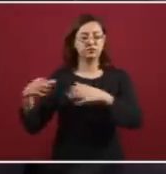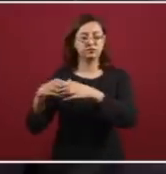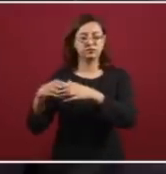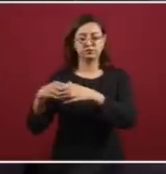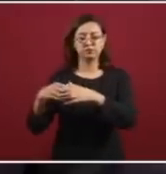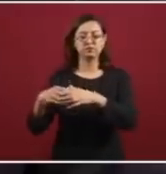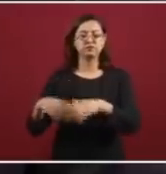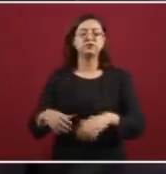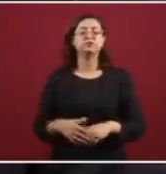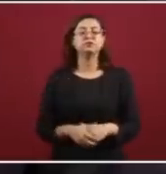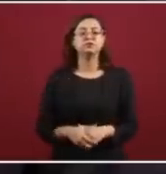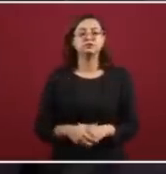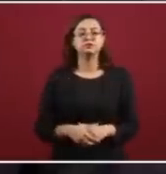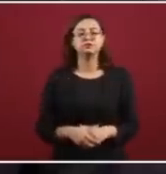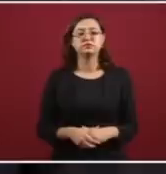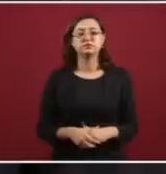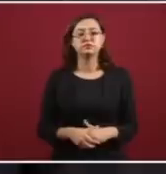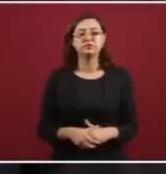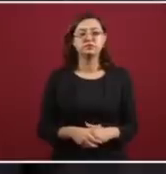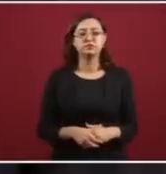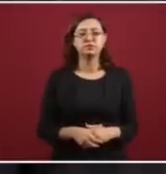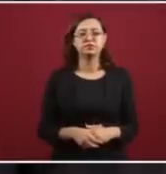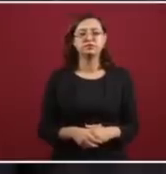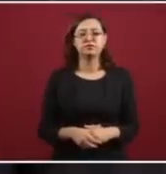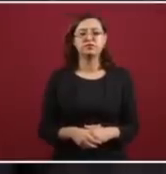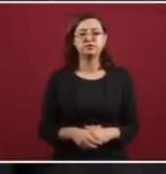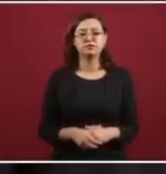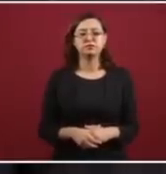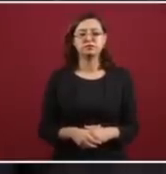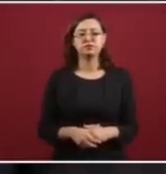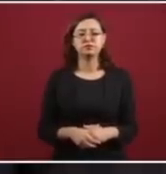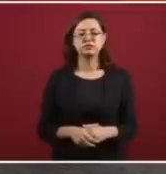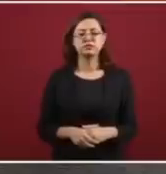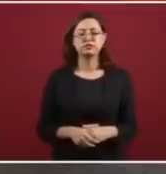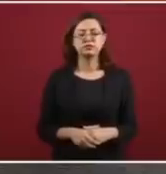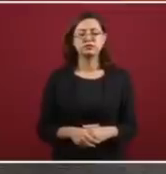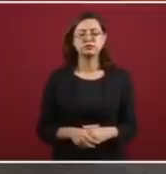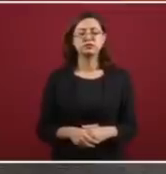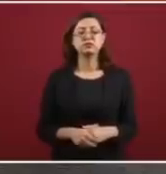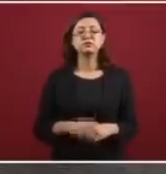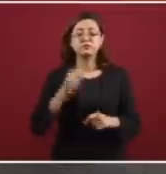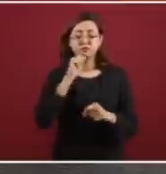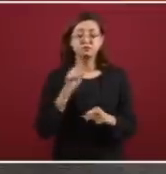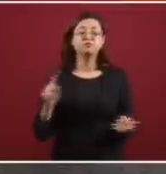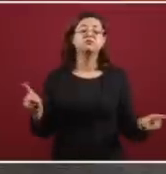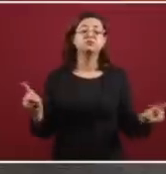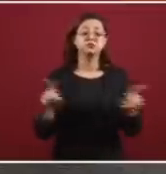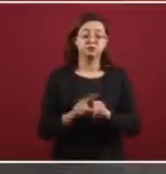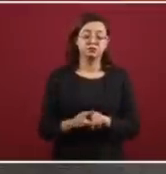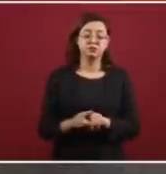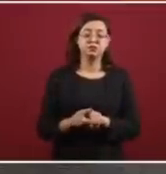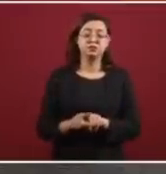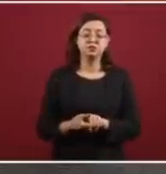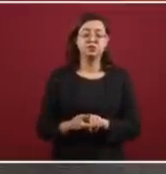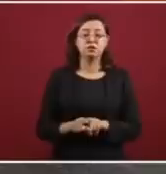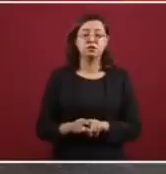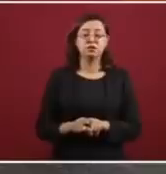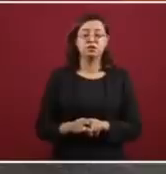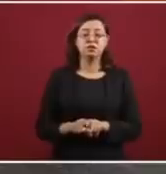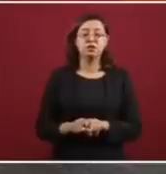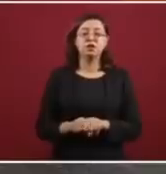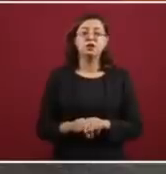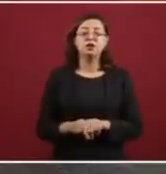el movimiento zapatista